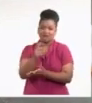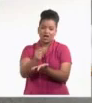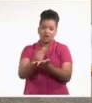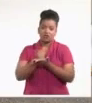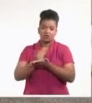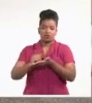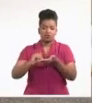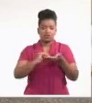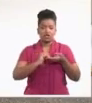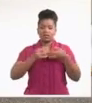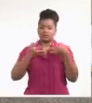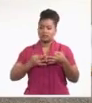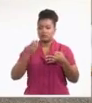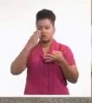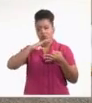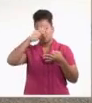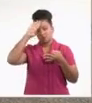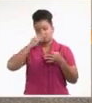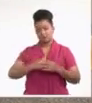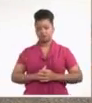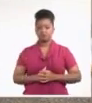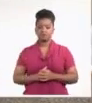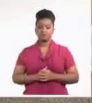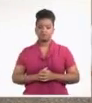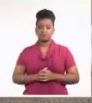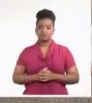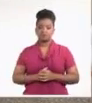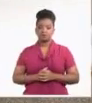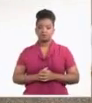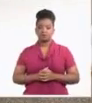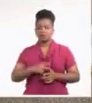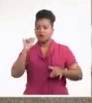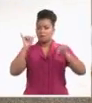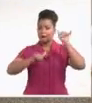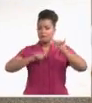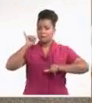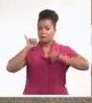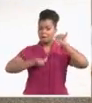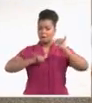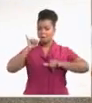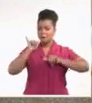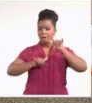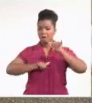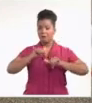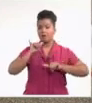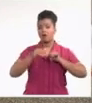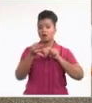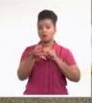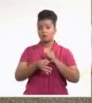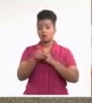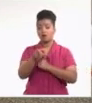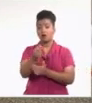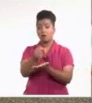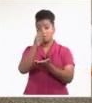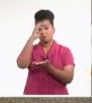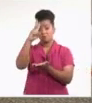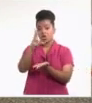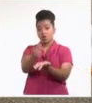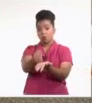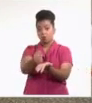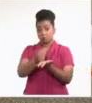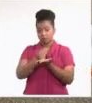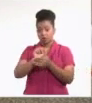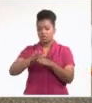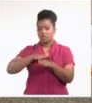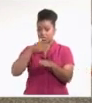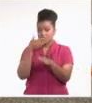solidaria a nuestro país. Alrededor de una decena de vuelos de aviones de mediano porte pertenecientes a la Fuerza Aérea Mexicana llegarán con